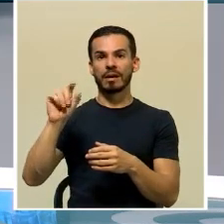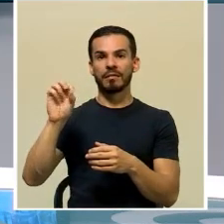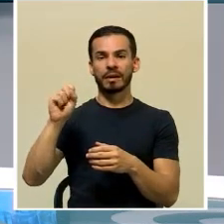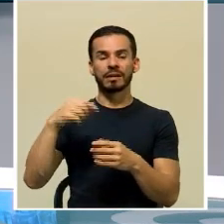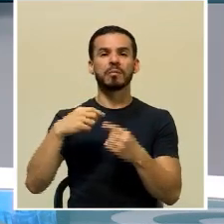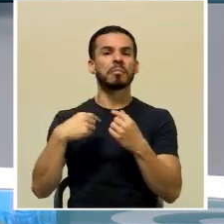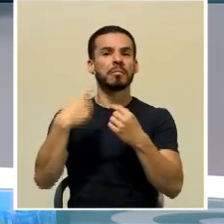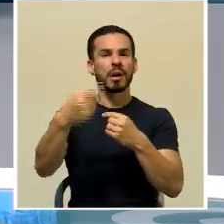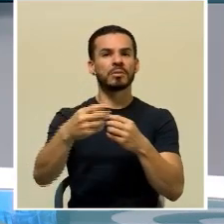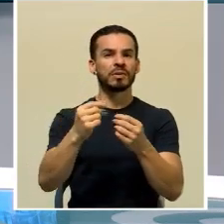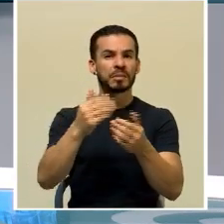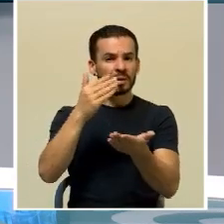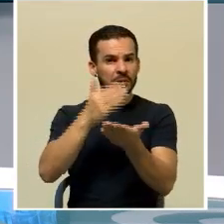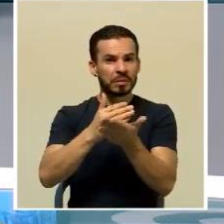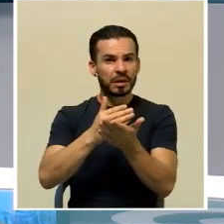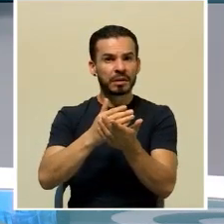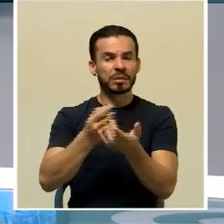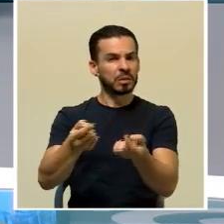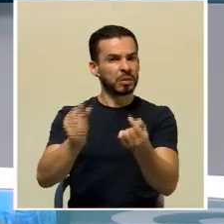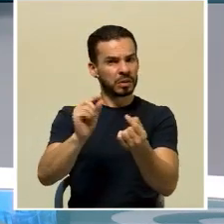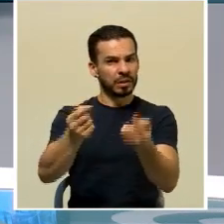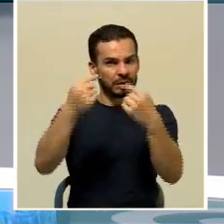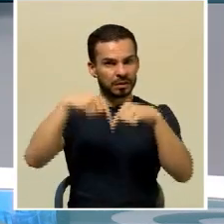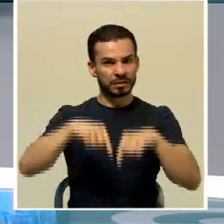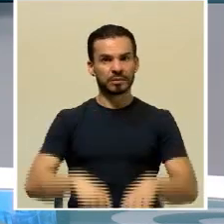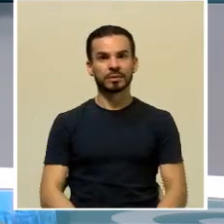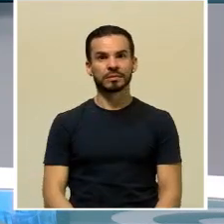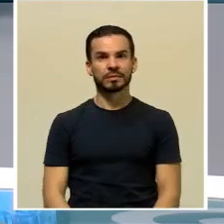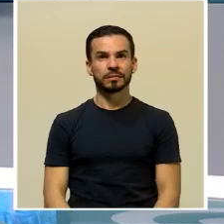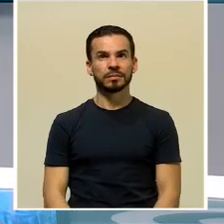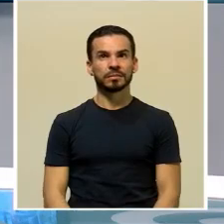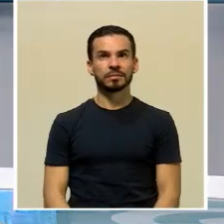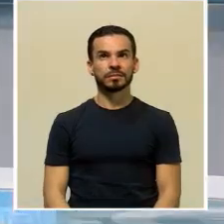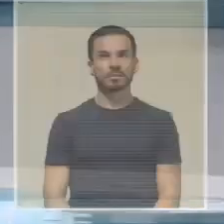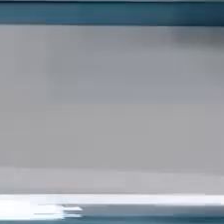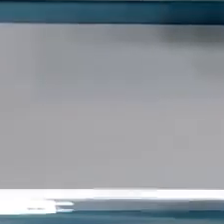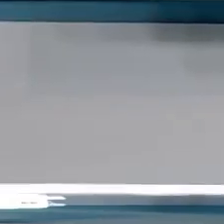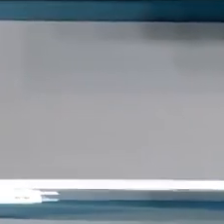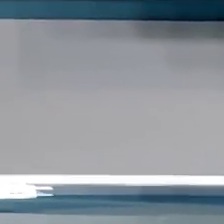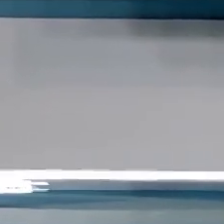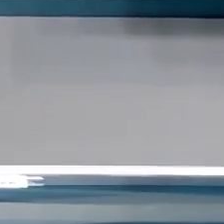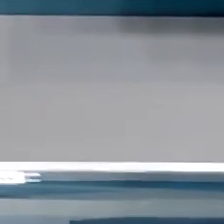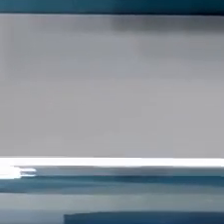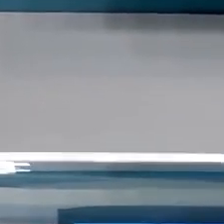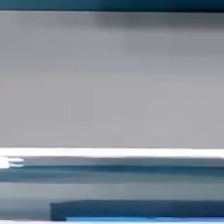Vamos rápido a hacer un corte comercial y ya regresamos.